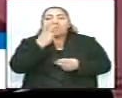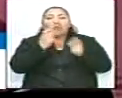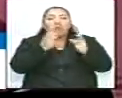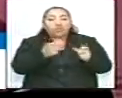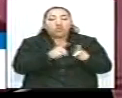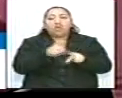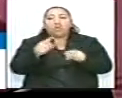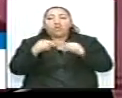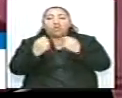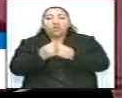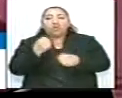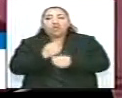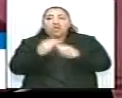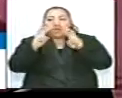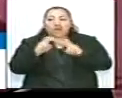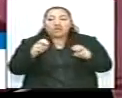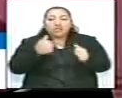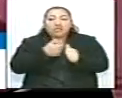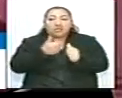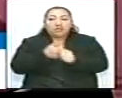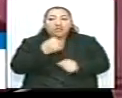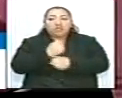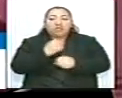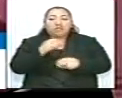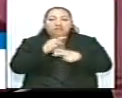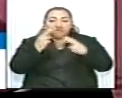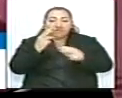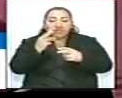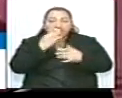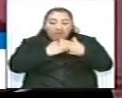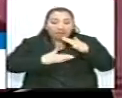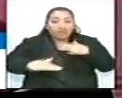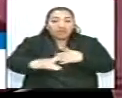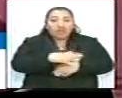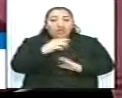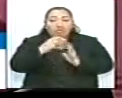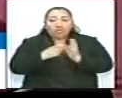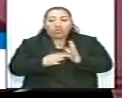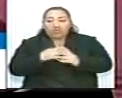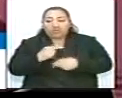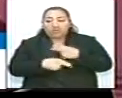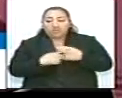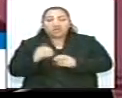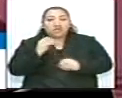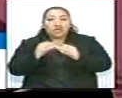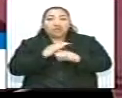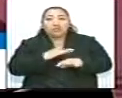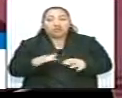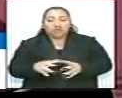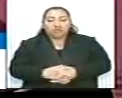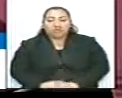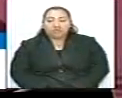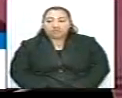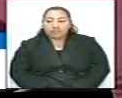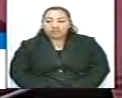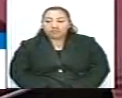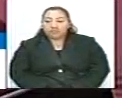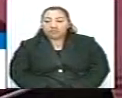el grupo de trabajo de análisis y seguimiento de las metas físicas y financieras del Programa Nacional de Saneamiento Rural.